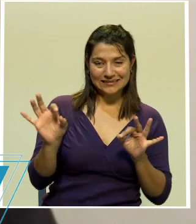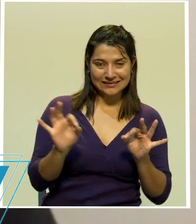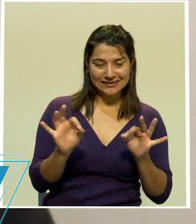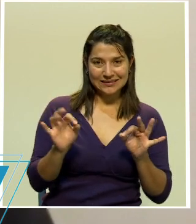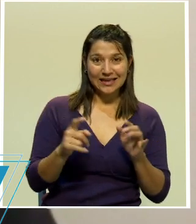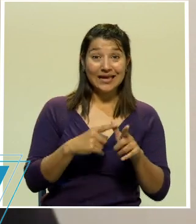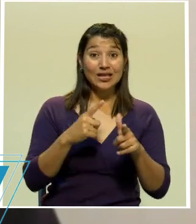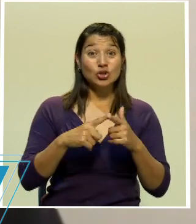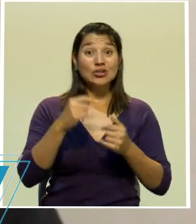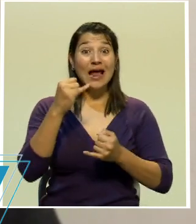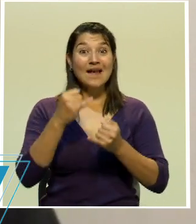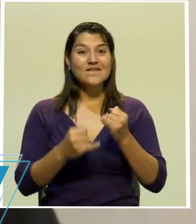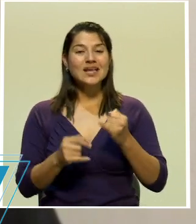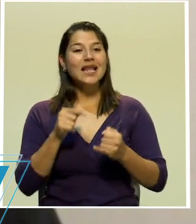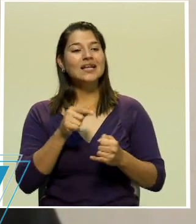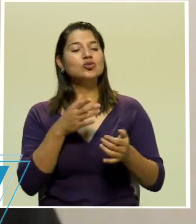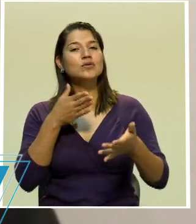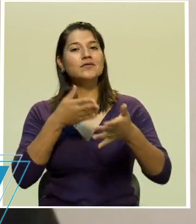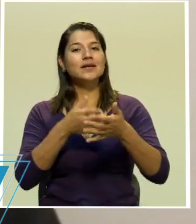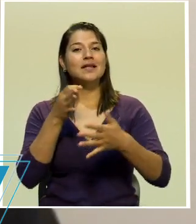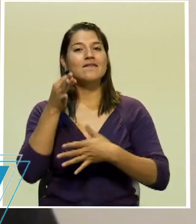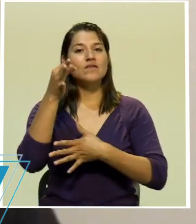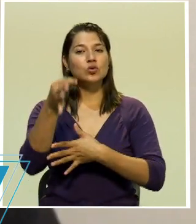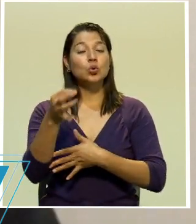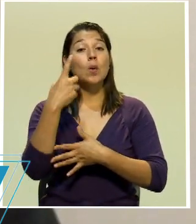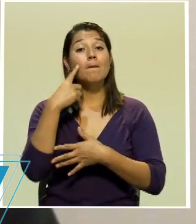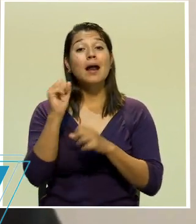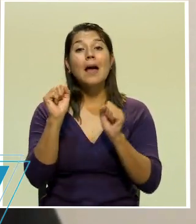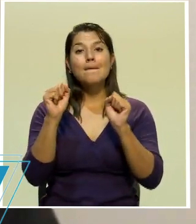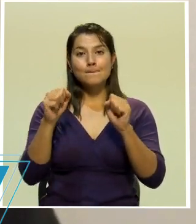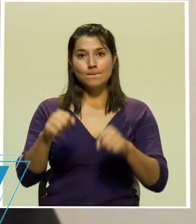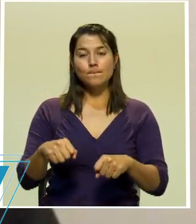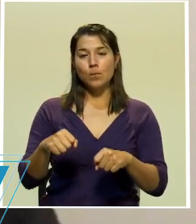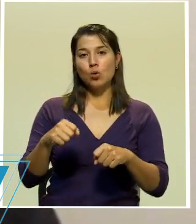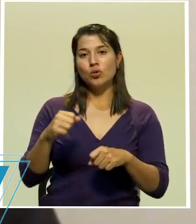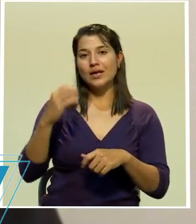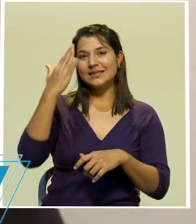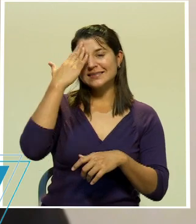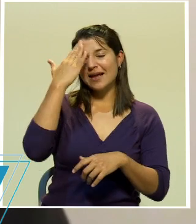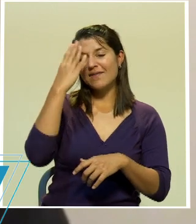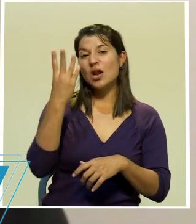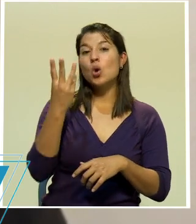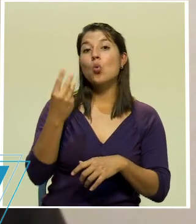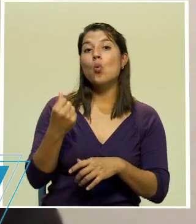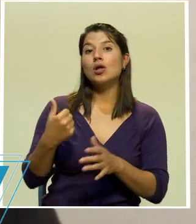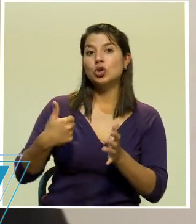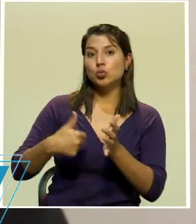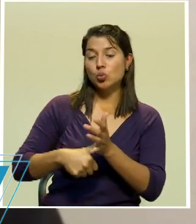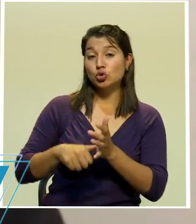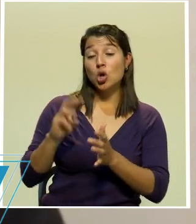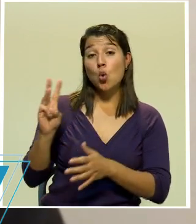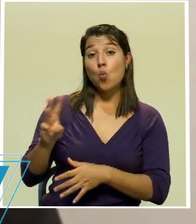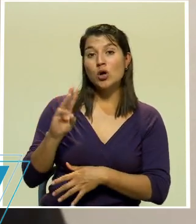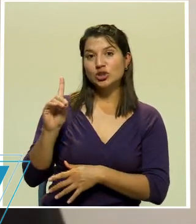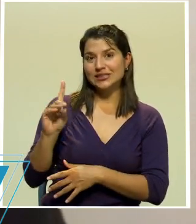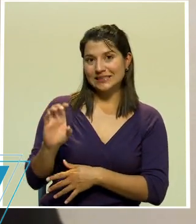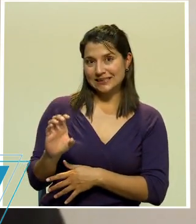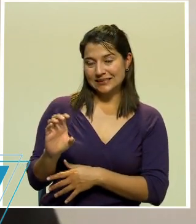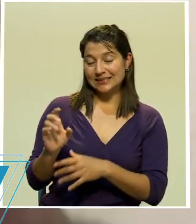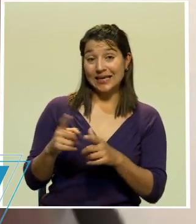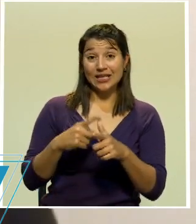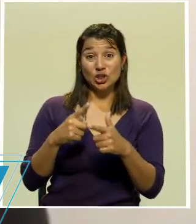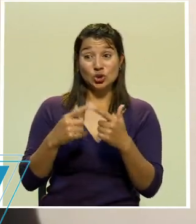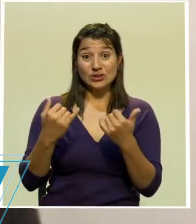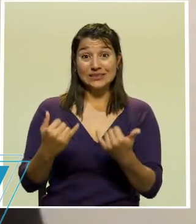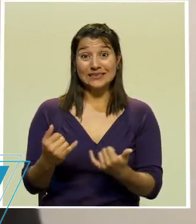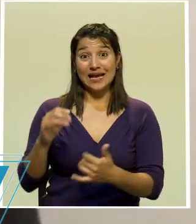una repercusión en el futuro para la definición de los asientos en la Cámara de Representantes en Washington, D.C. Entonces, ya en este momento en